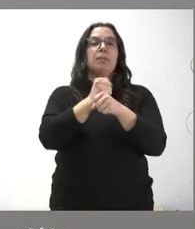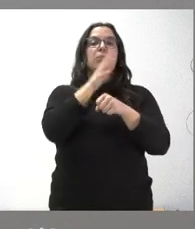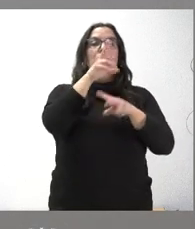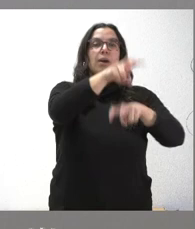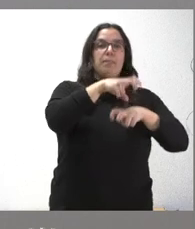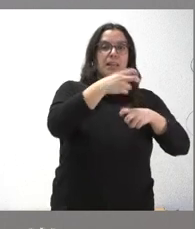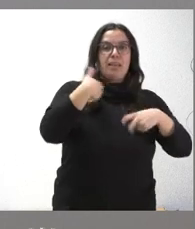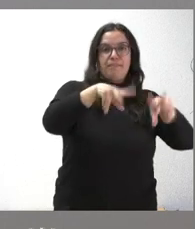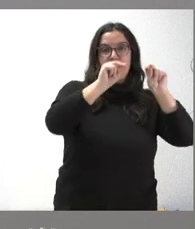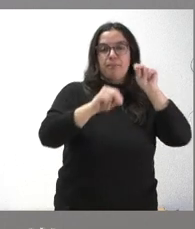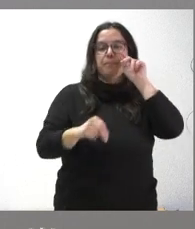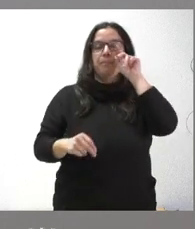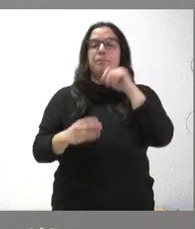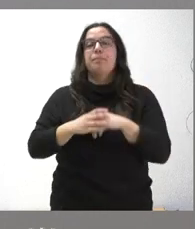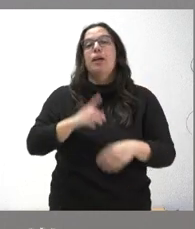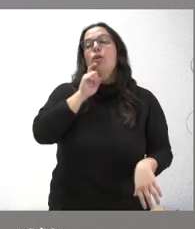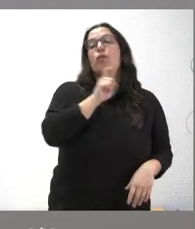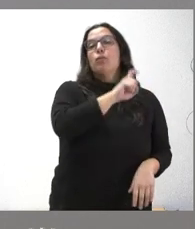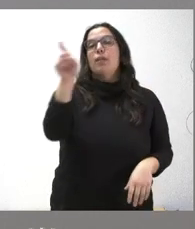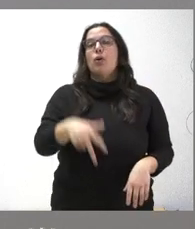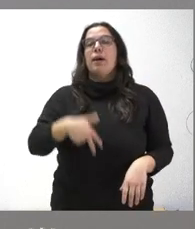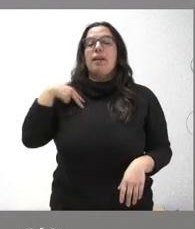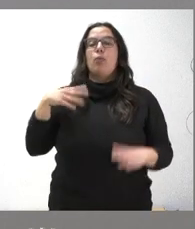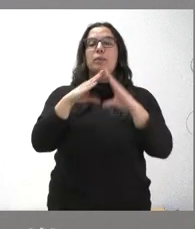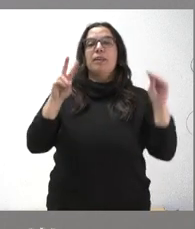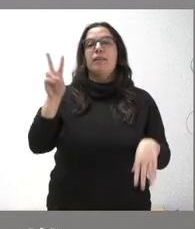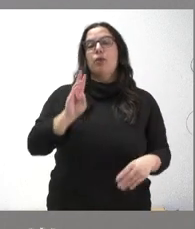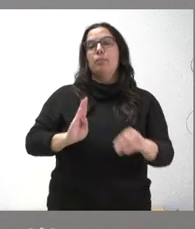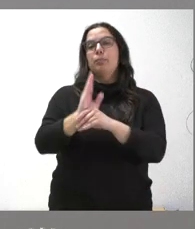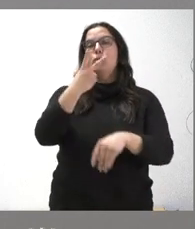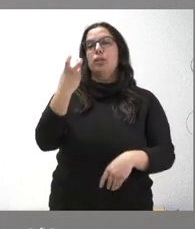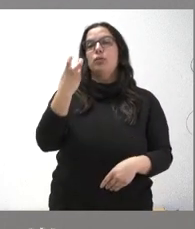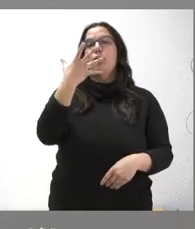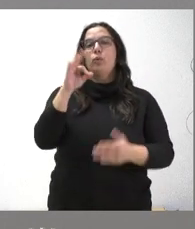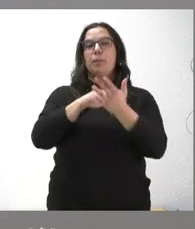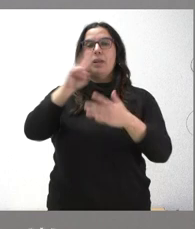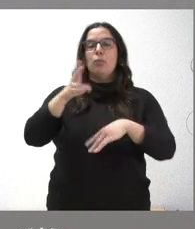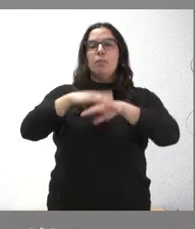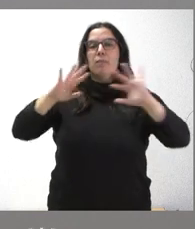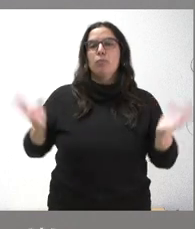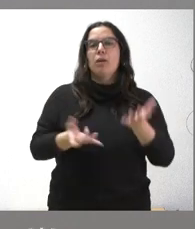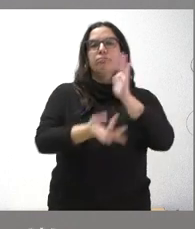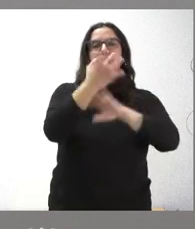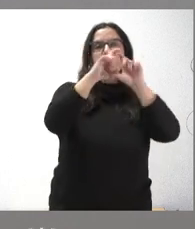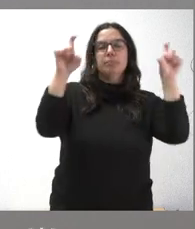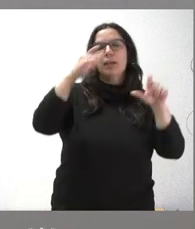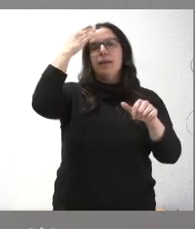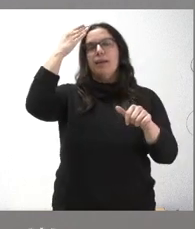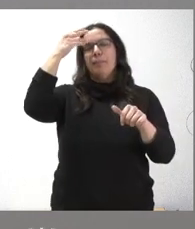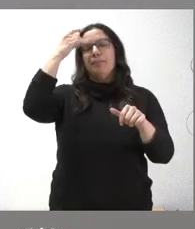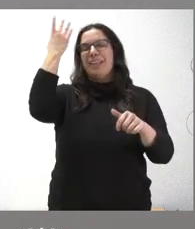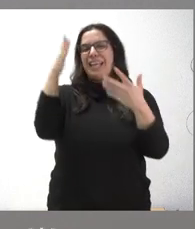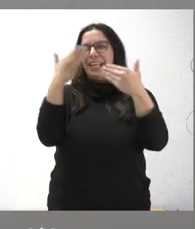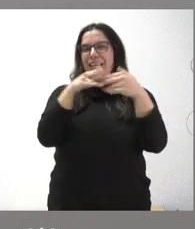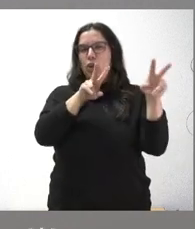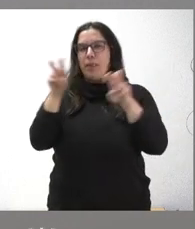minería la fundación general de la Universidad de Valladolid va a recibir 250,000 para impulsar el emprendimiento y la innovación abierta a través de una